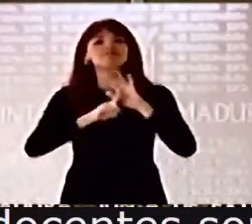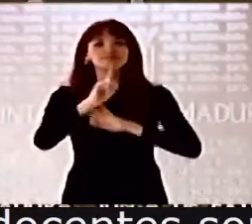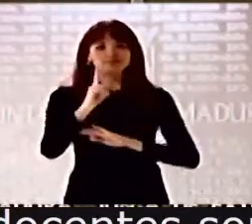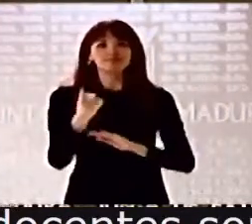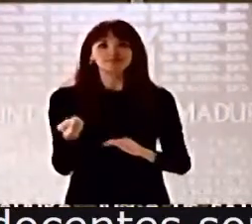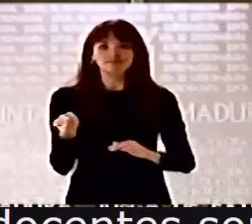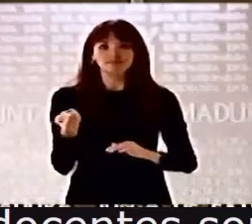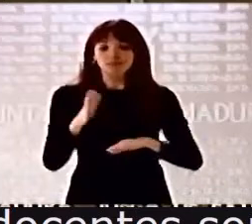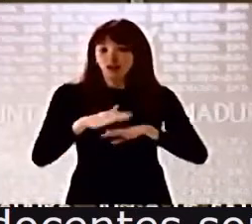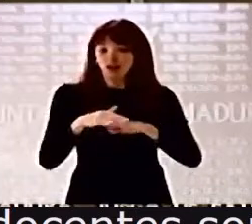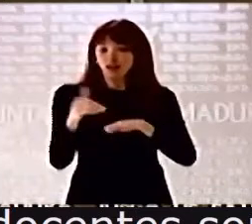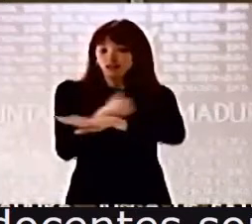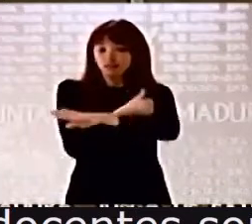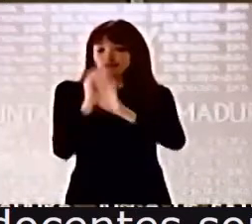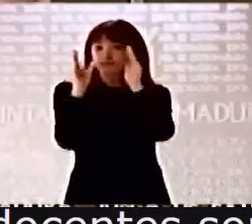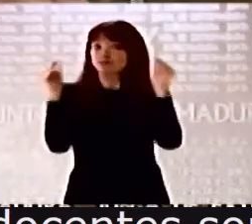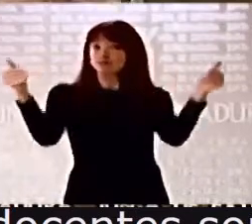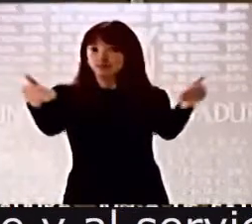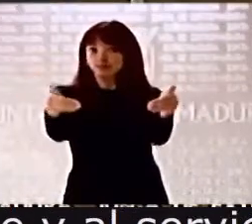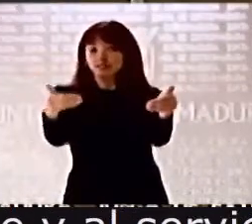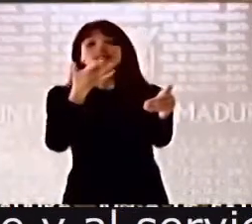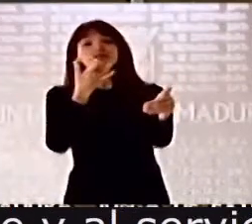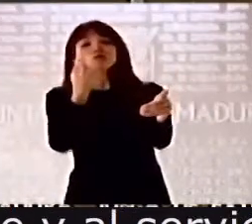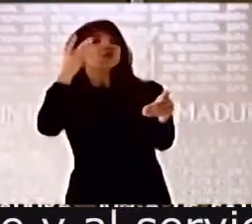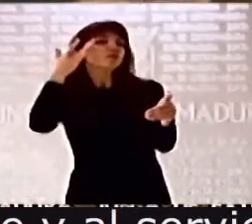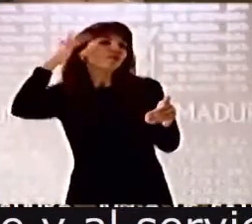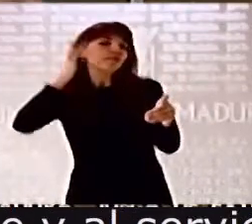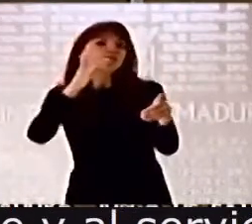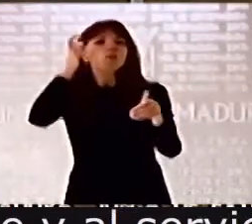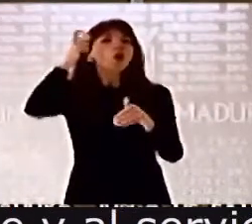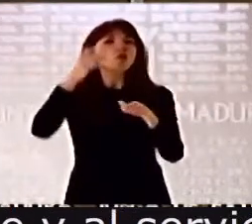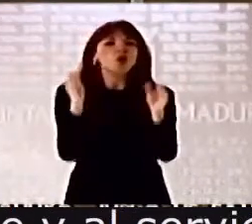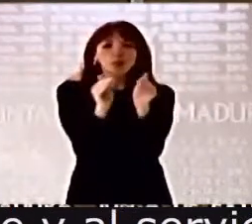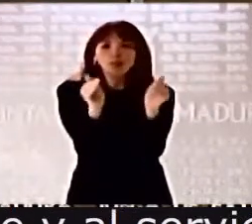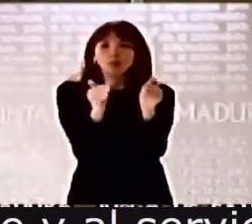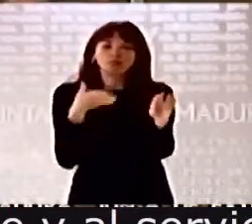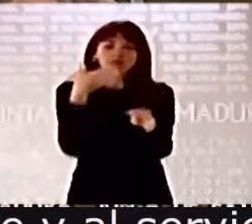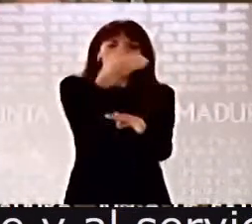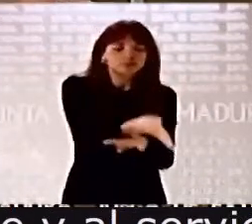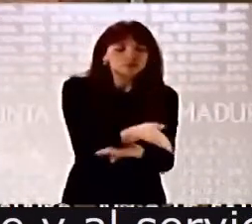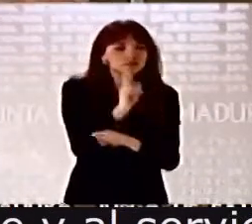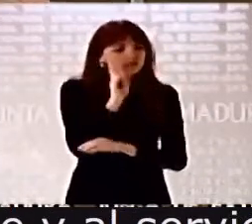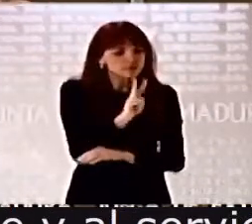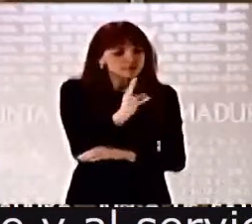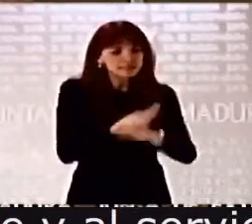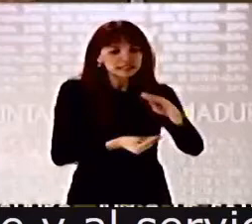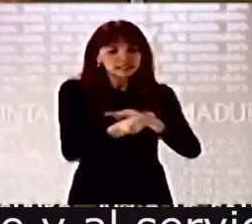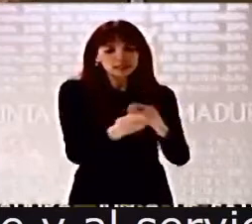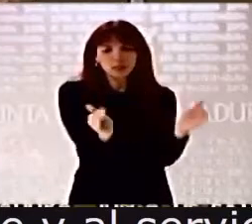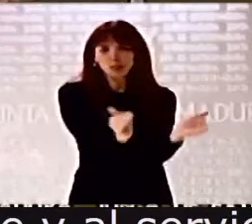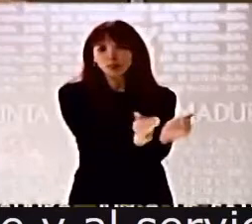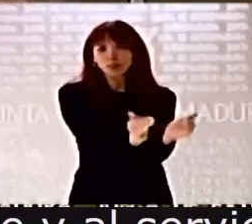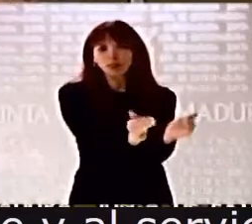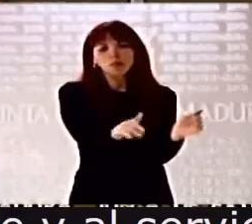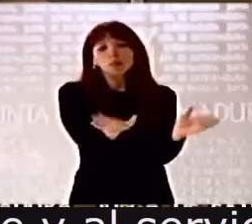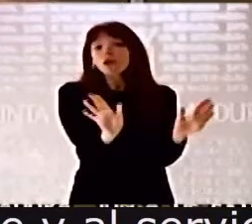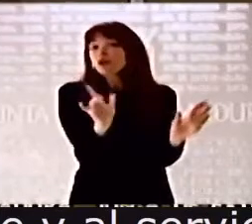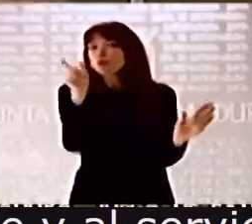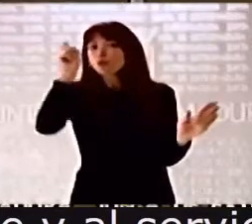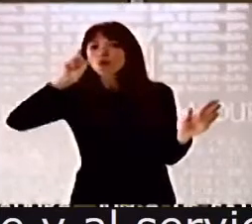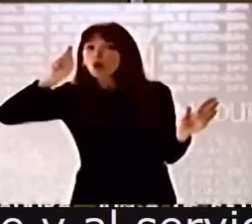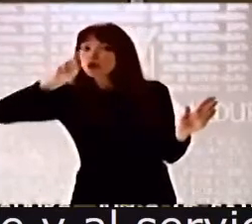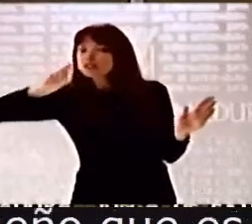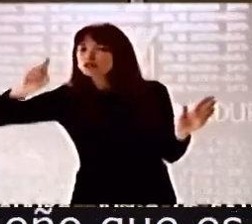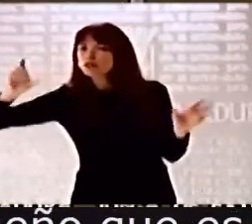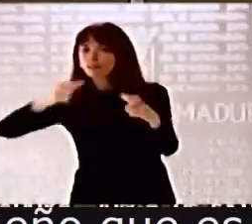al servicio de la ciudadanía. Que cuando uno va a un pueblo pequeñito y ves que ha disminuido el número de niños pero ha aumentado el número de maestros, esa es la política con